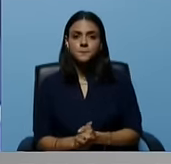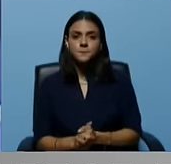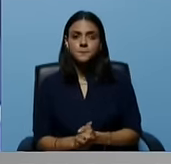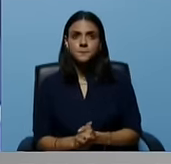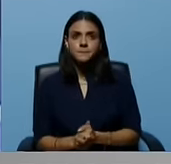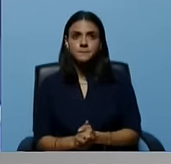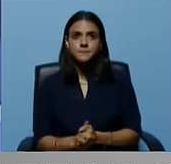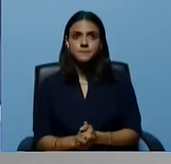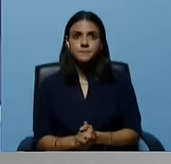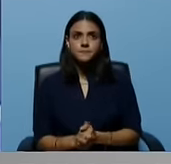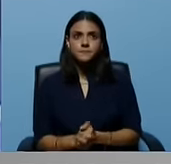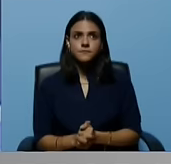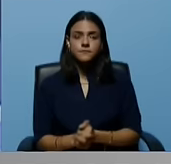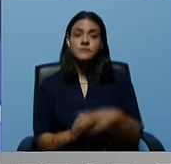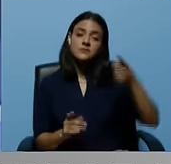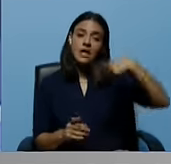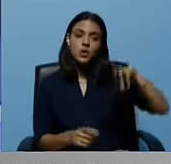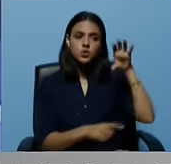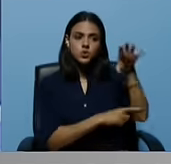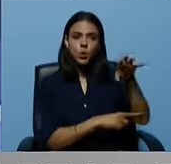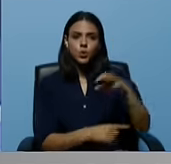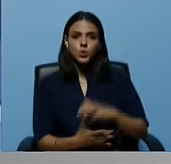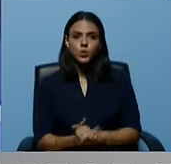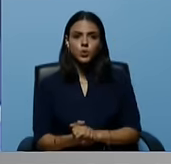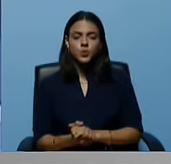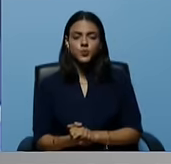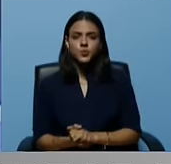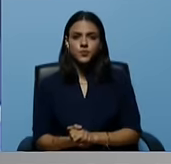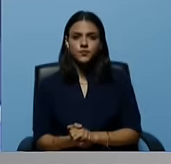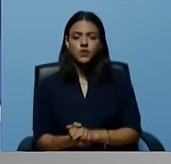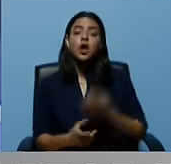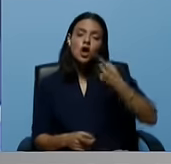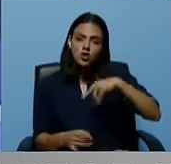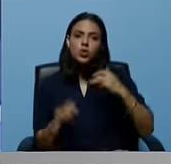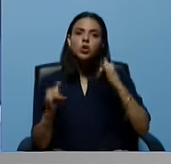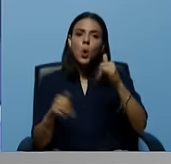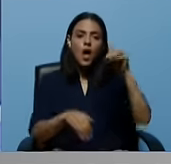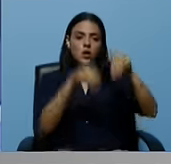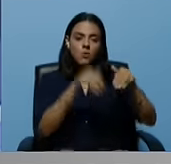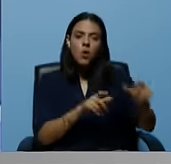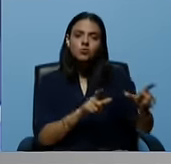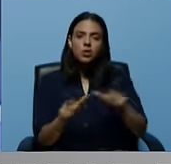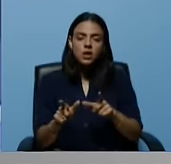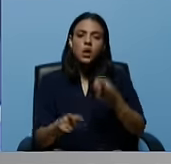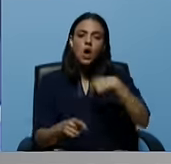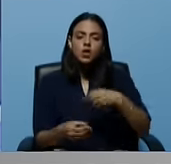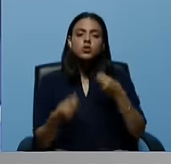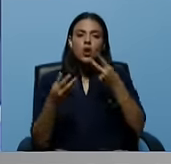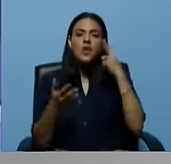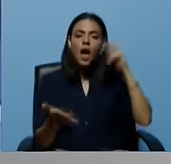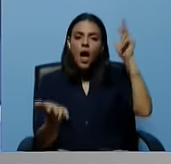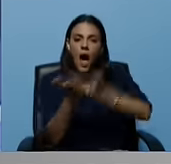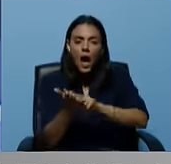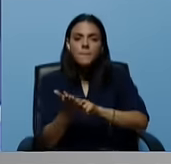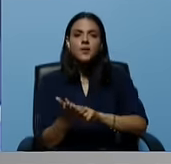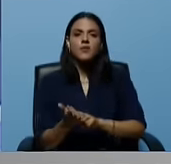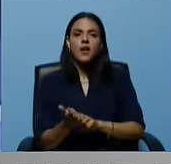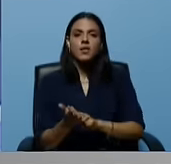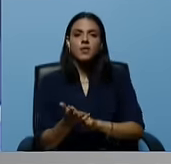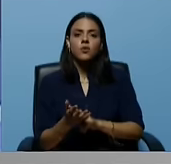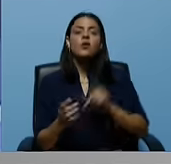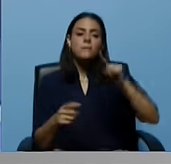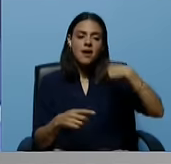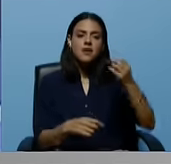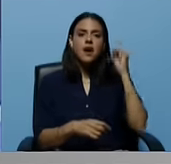de la República. Tenemos los votos y mañana vamos a aprobar el acuerdo en sesión